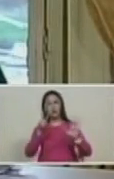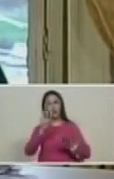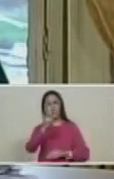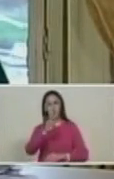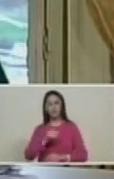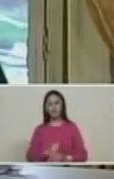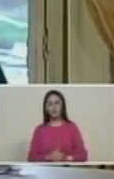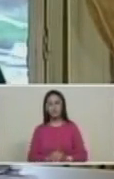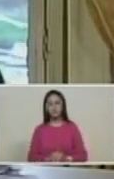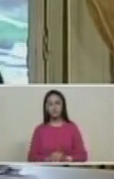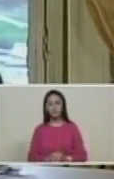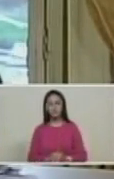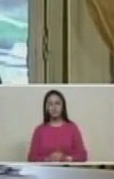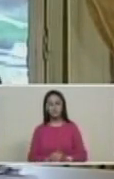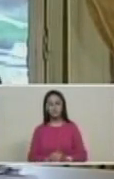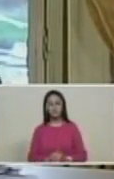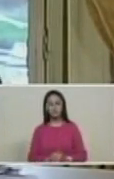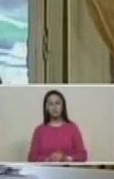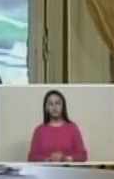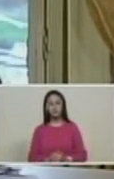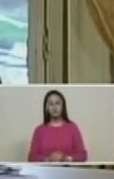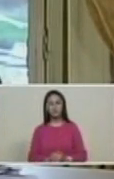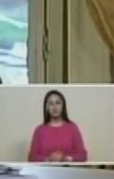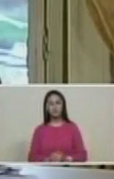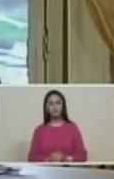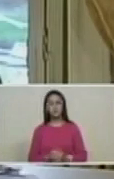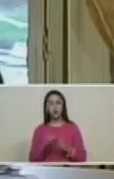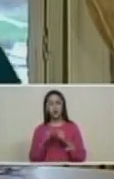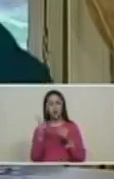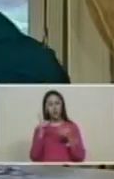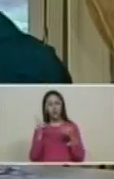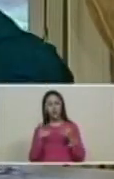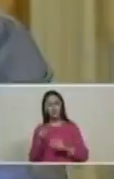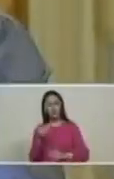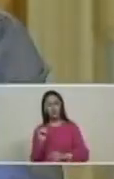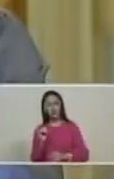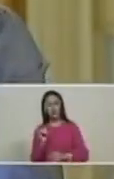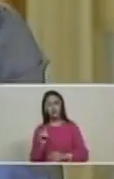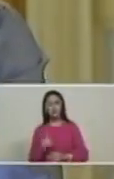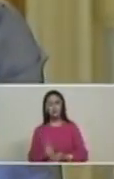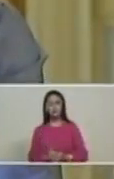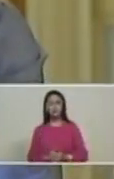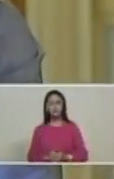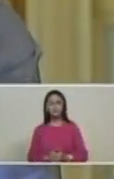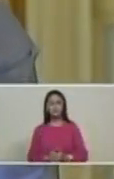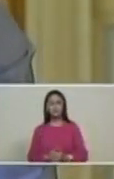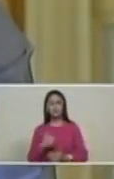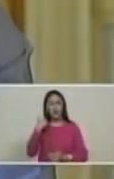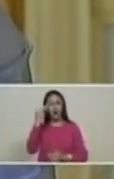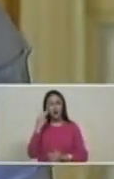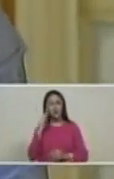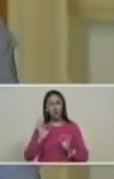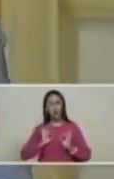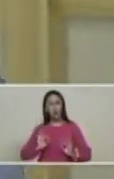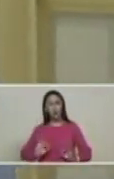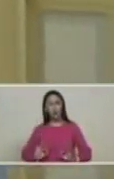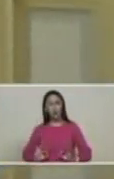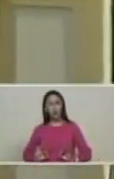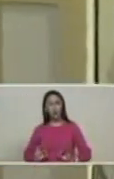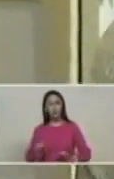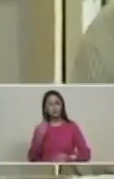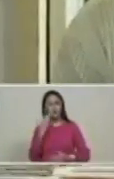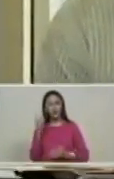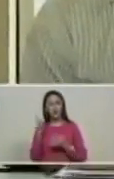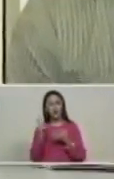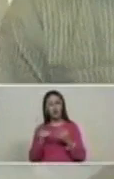2.492.874. Aquí están todos los datos concretos, vamos a guardarlo, Aristóbulo, los datos del arranque